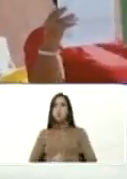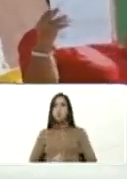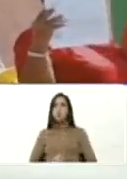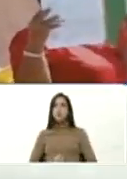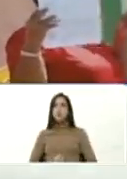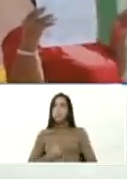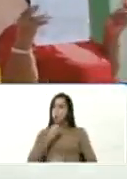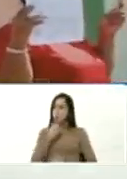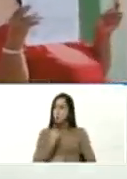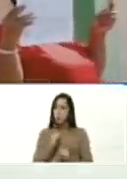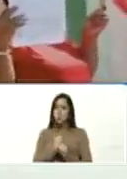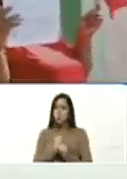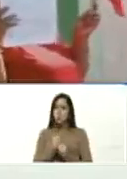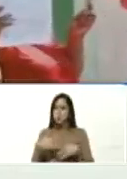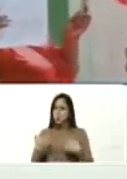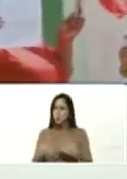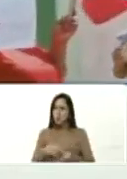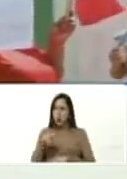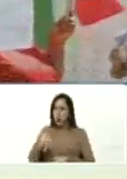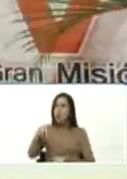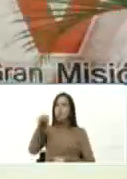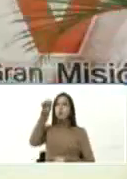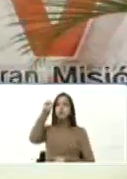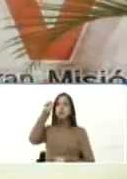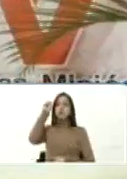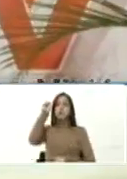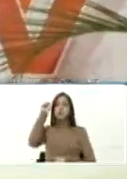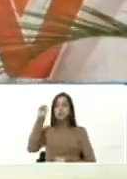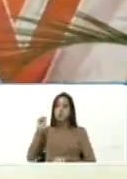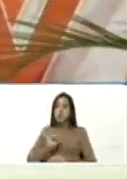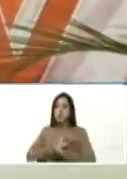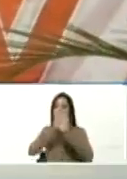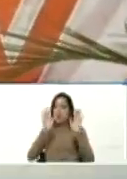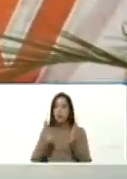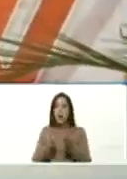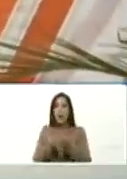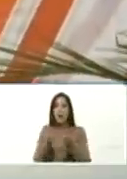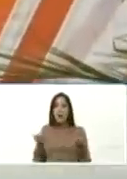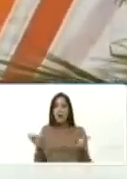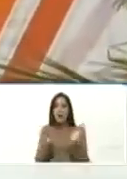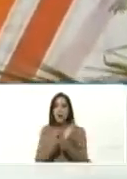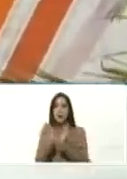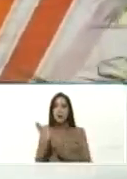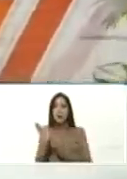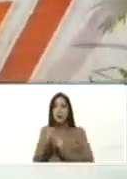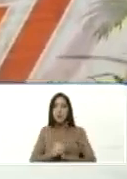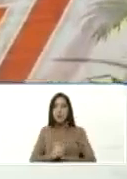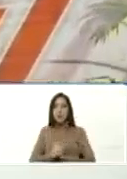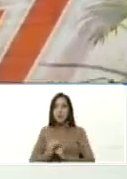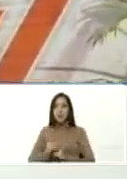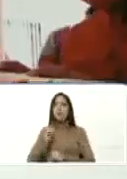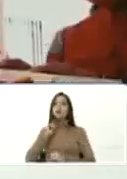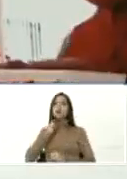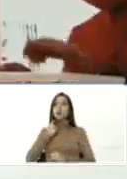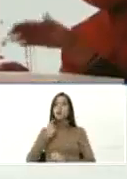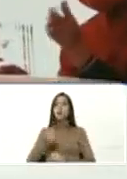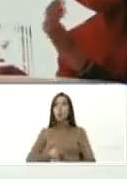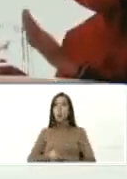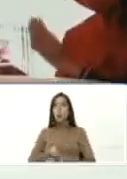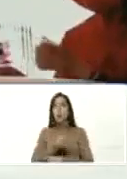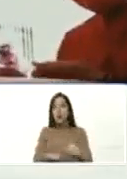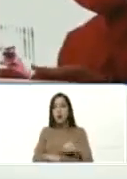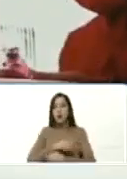con buenos trabajos para uno poder entender la Biblia, el Antiguo Testamento,